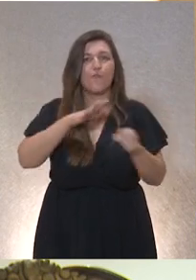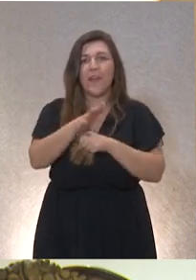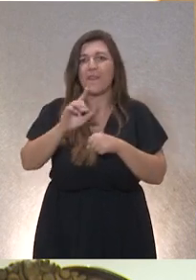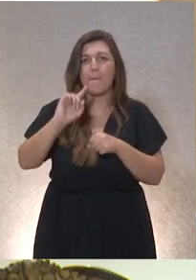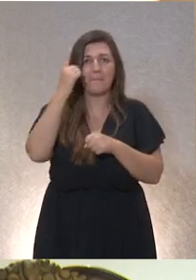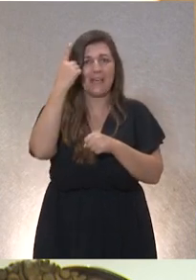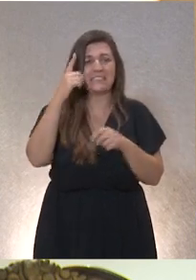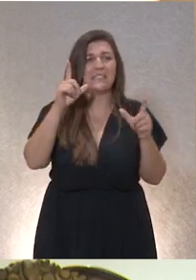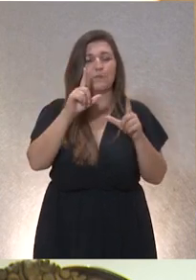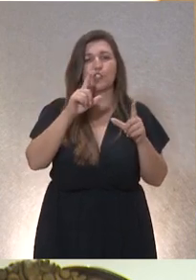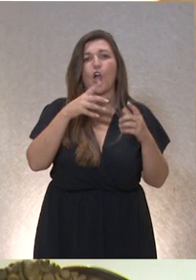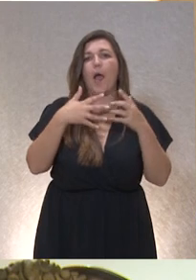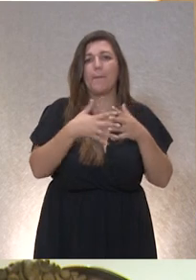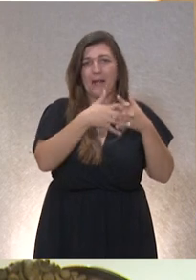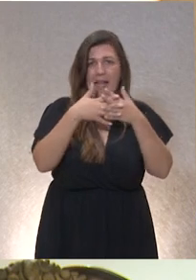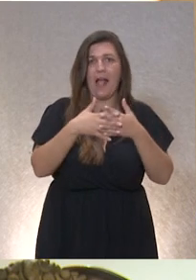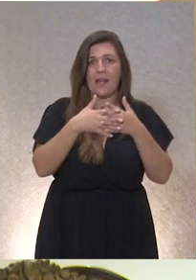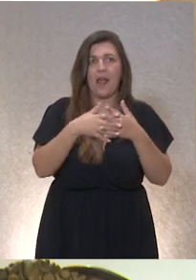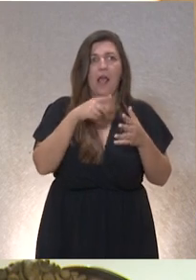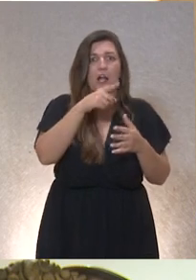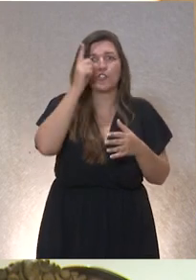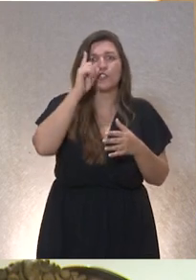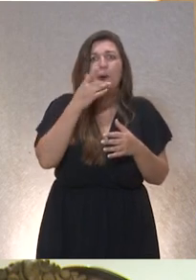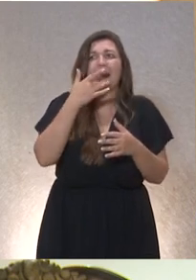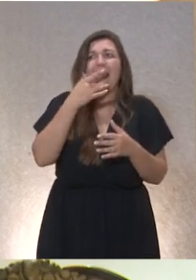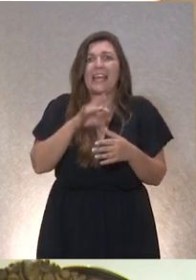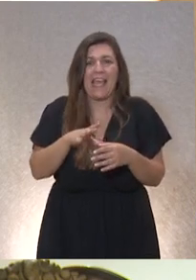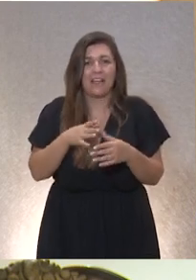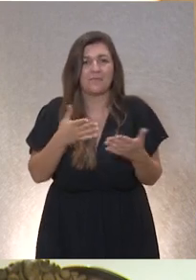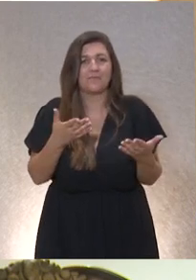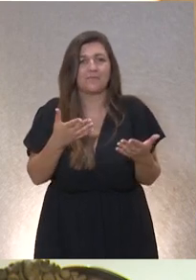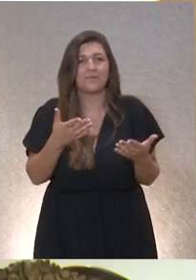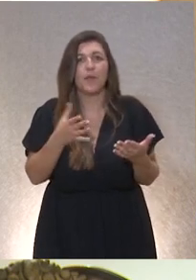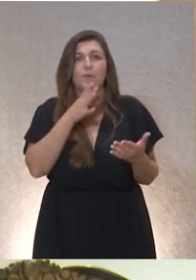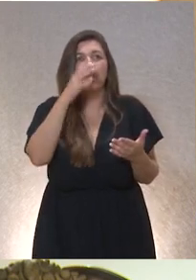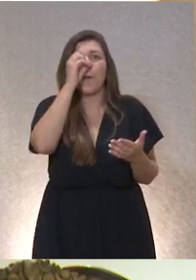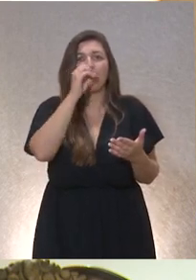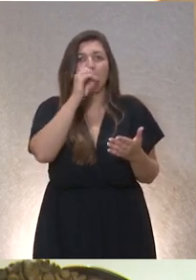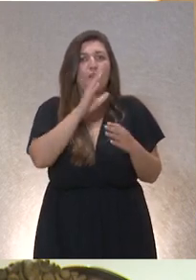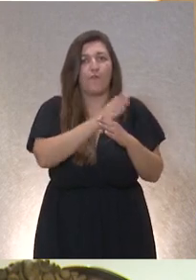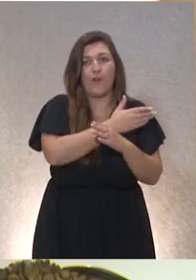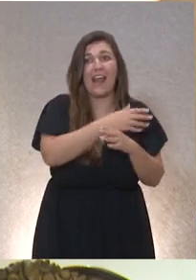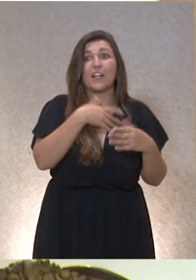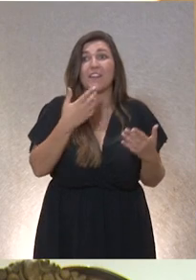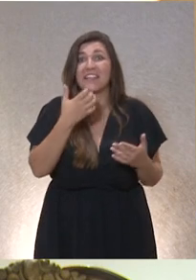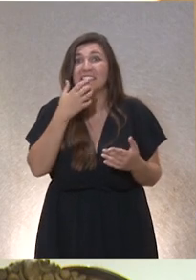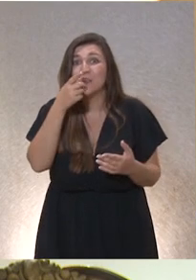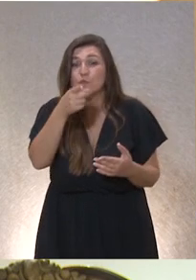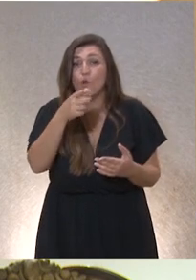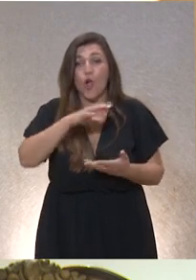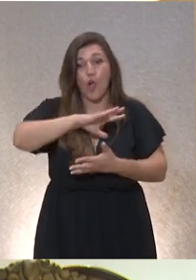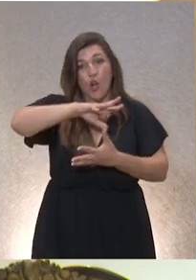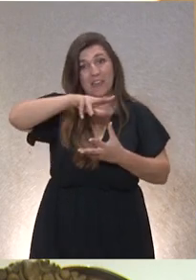norteamericana a mí me molesta la previsibilidad de lo que un periodista un medio vaya a decir en asuntos informativos por su